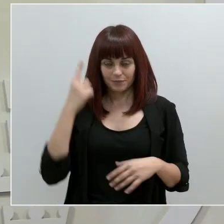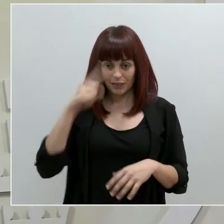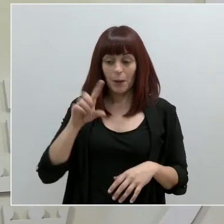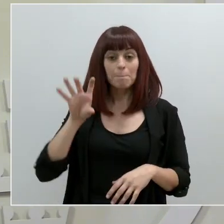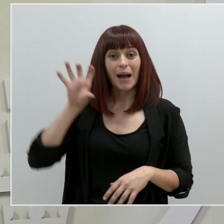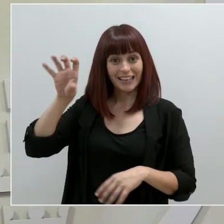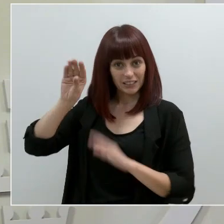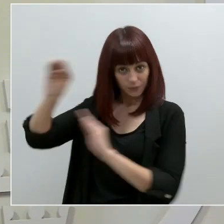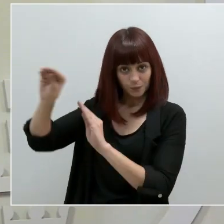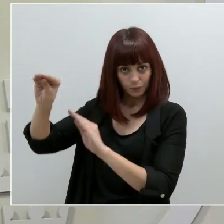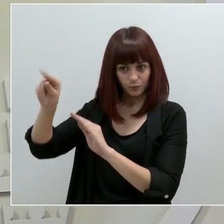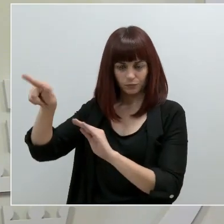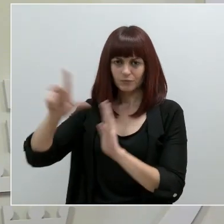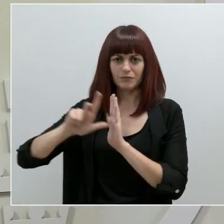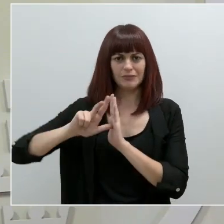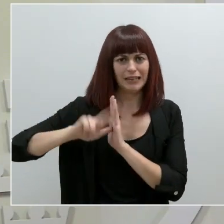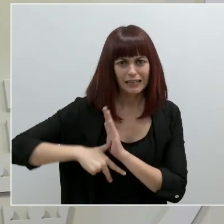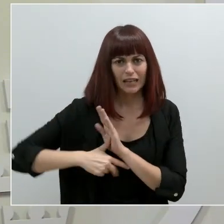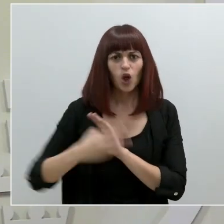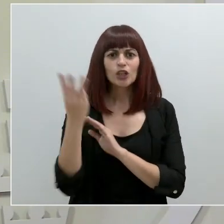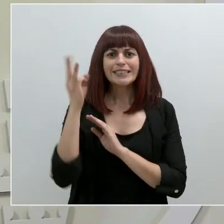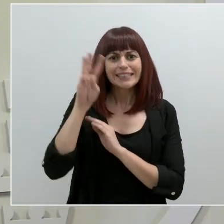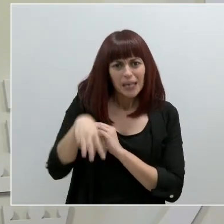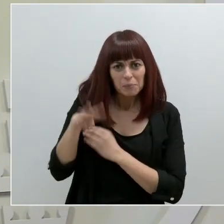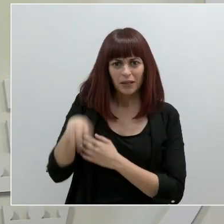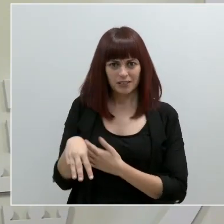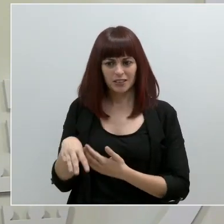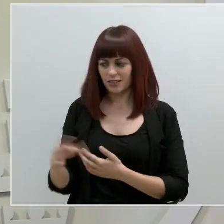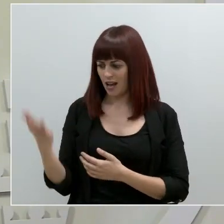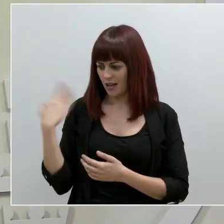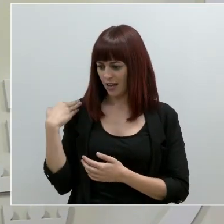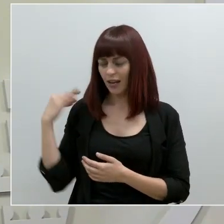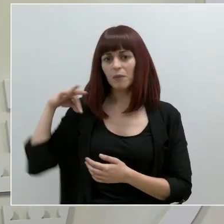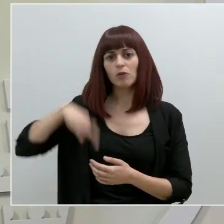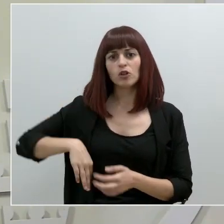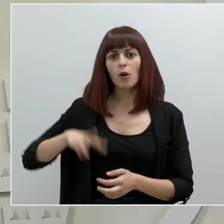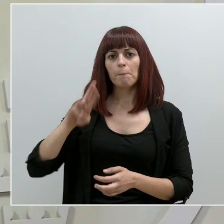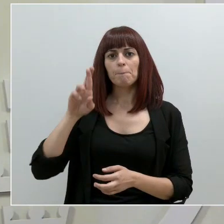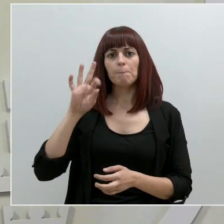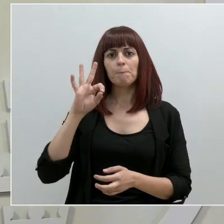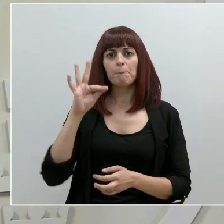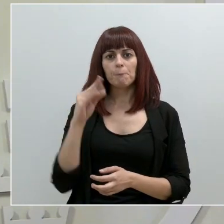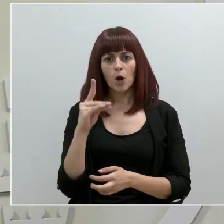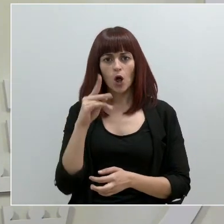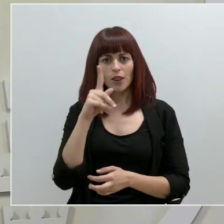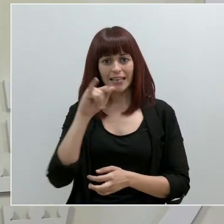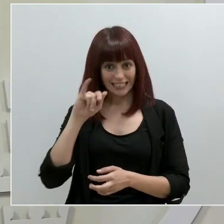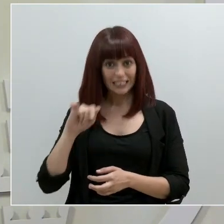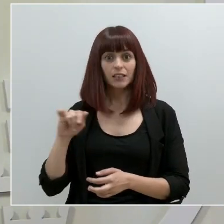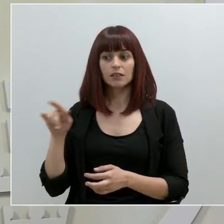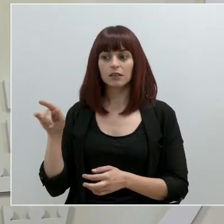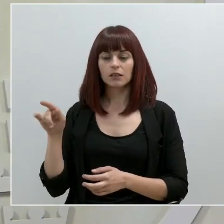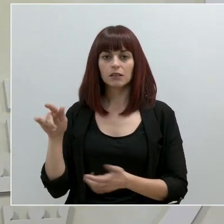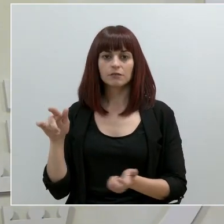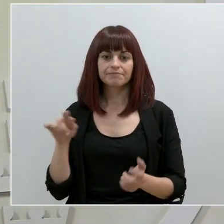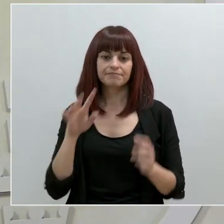país de origen esto se ha retrasado 3 meses. Ayer el profesor Plotkin, que efectivamente